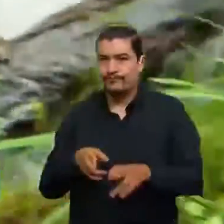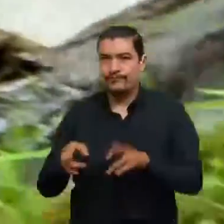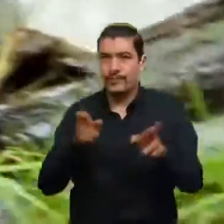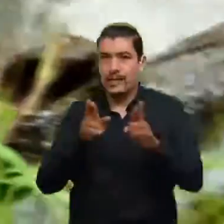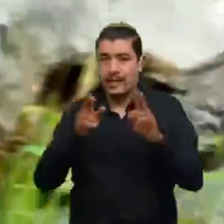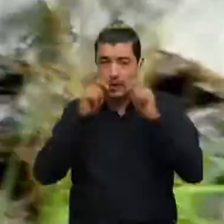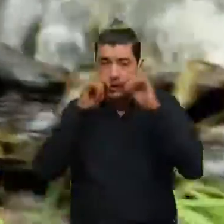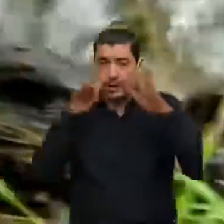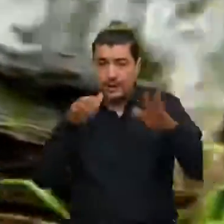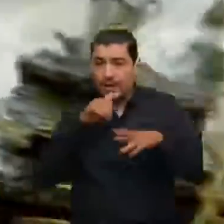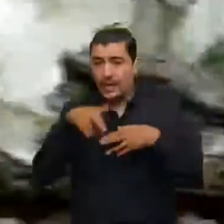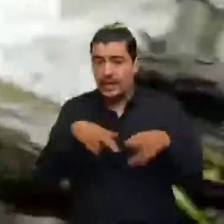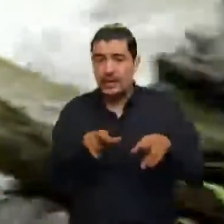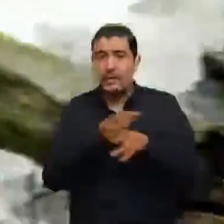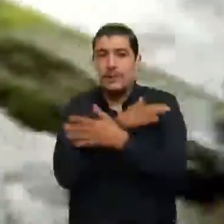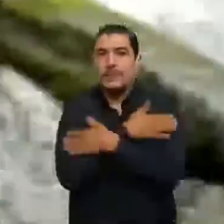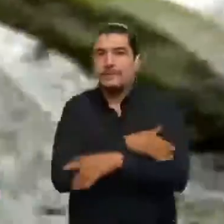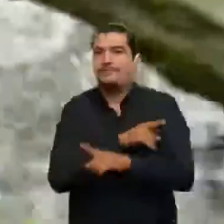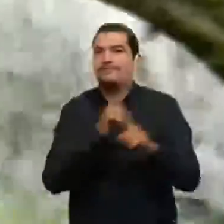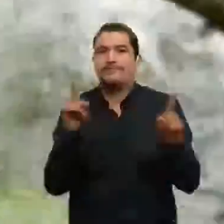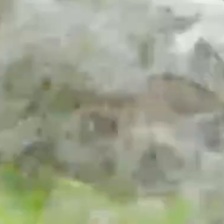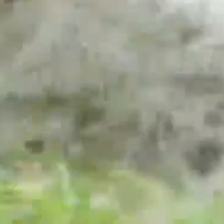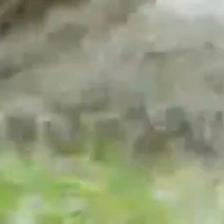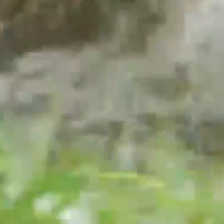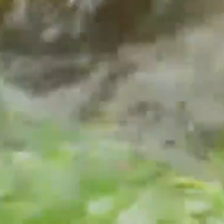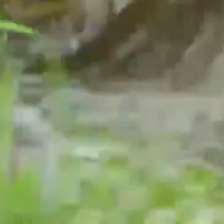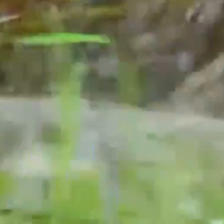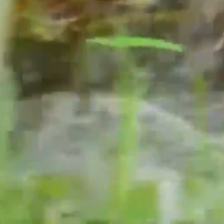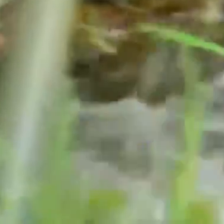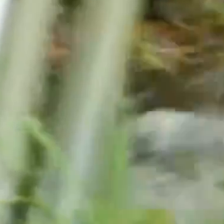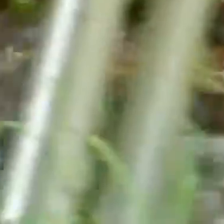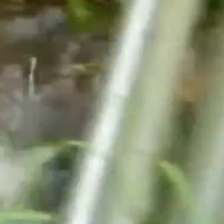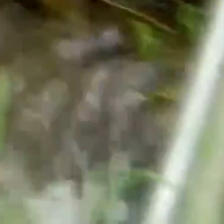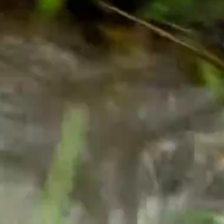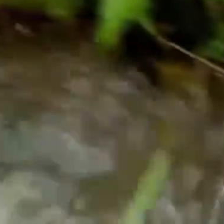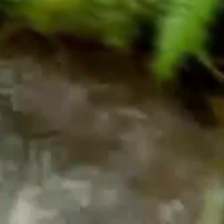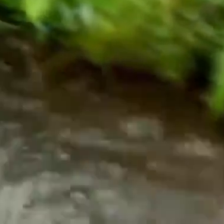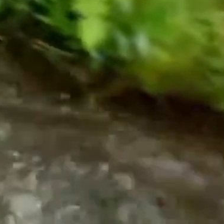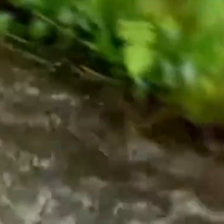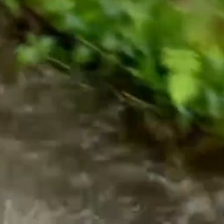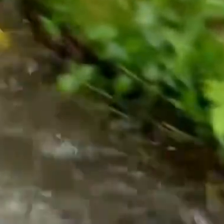contaminemos el río Pamplonita, que es el principal recurso que tiene Norte de Santander.